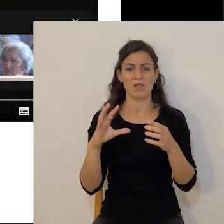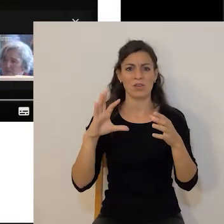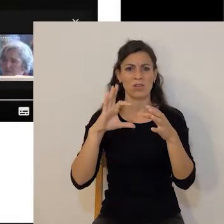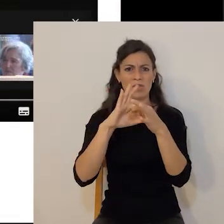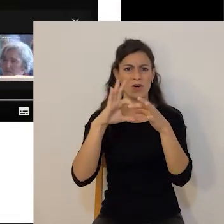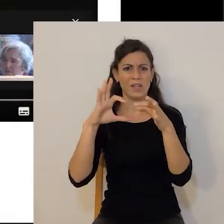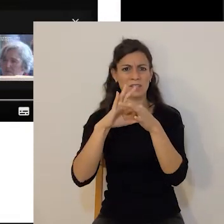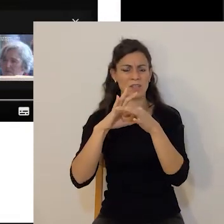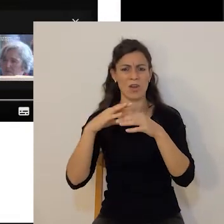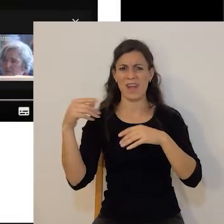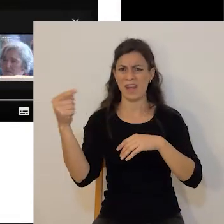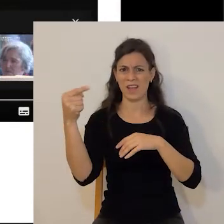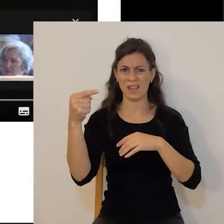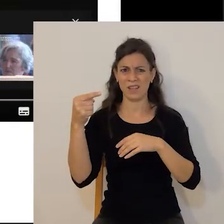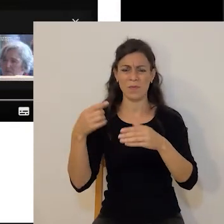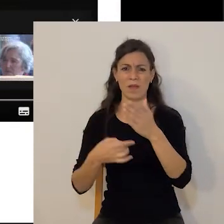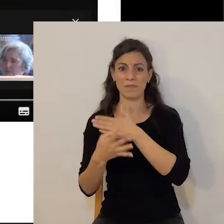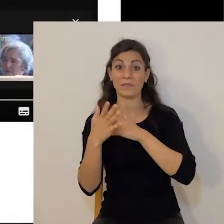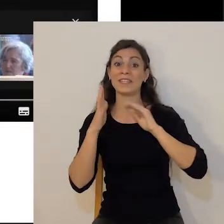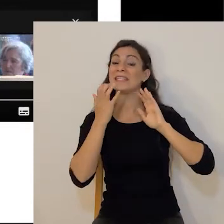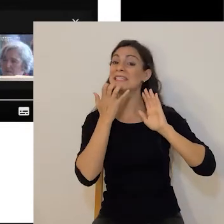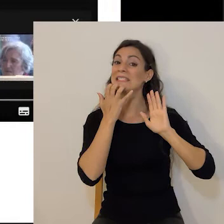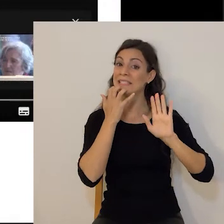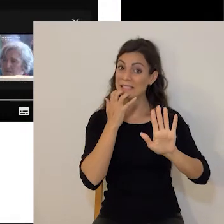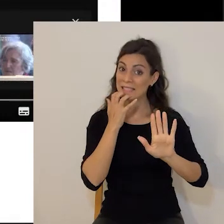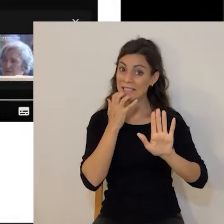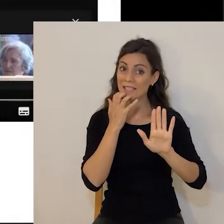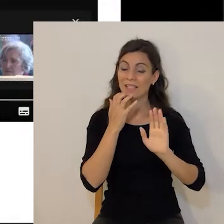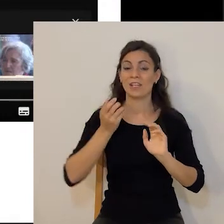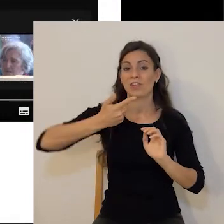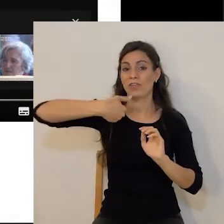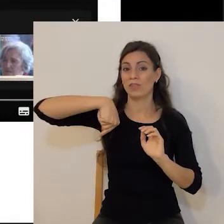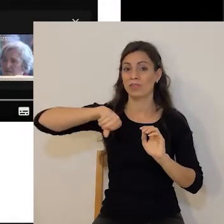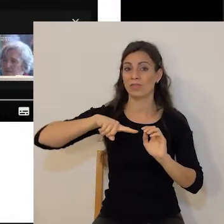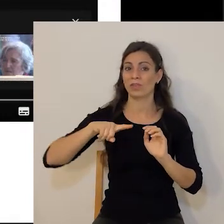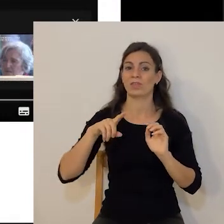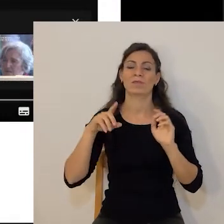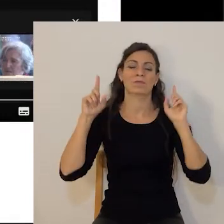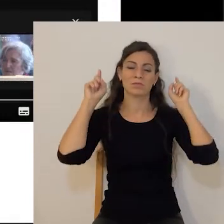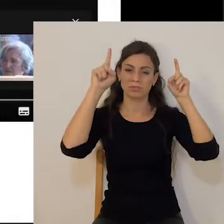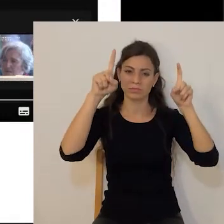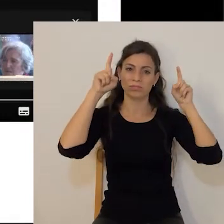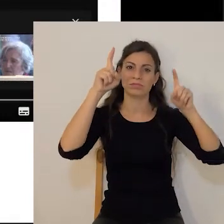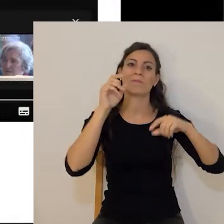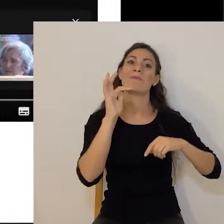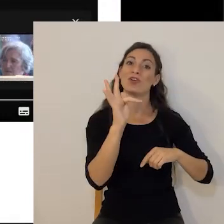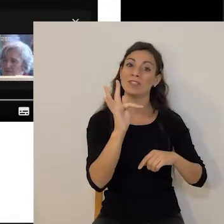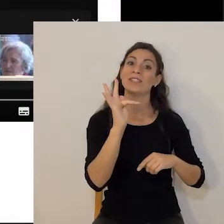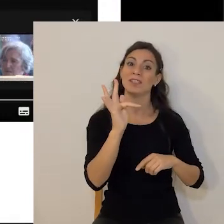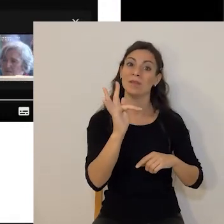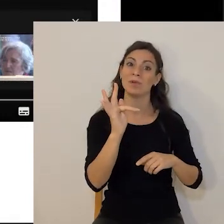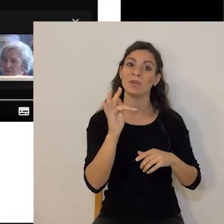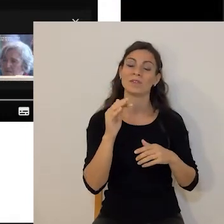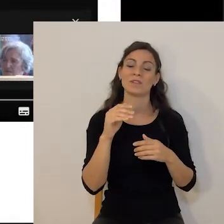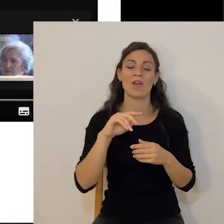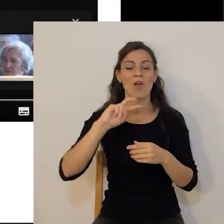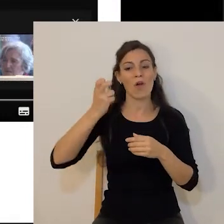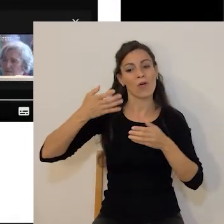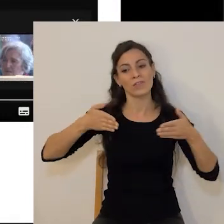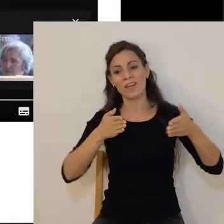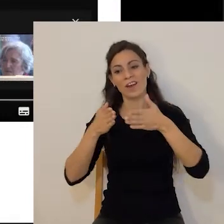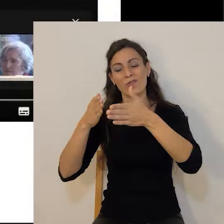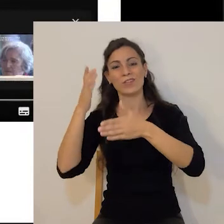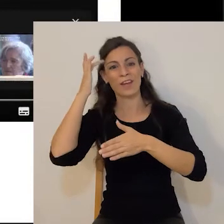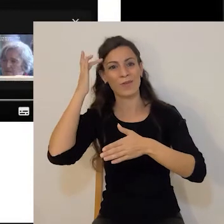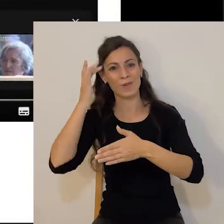a ser nocivas. En cambio, si les enseñamos a ser positivos, se generan otras rutas